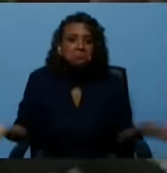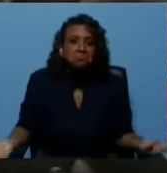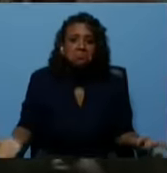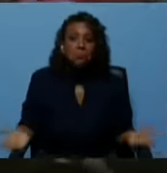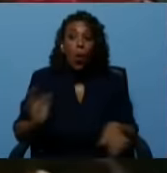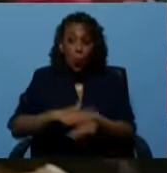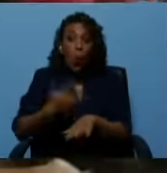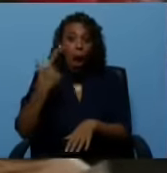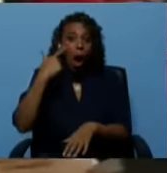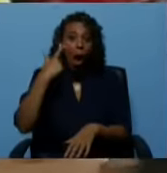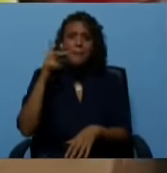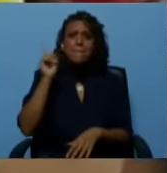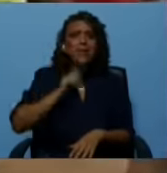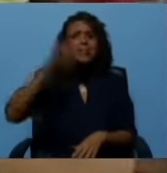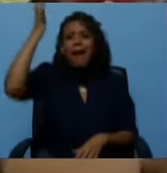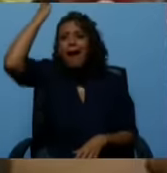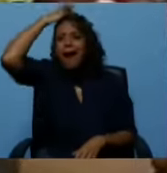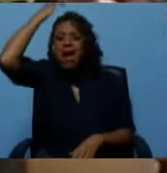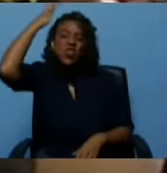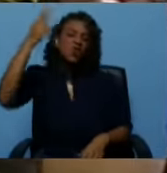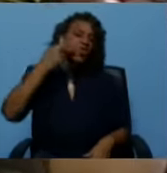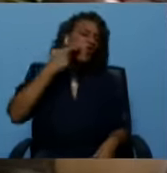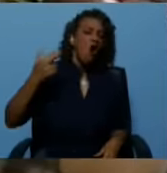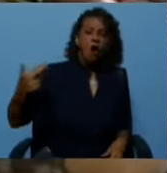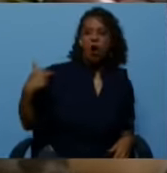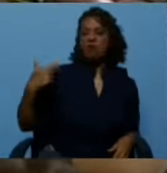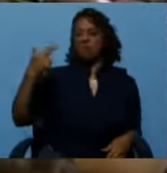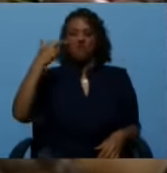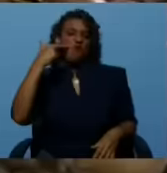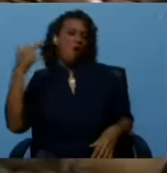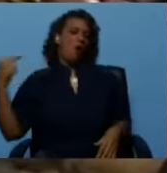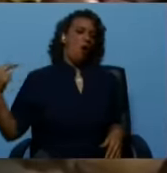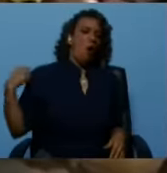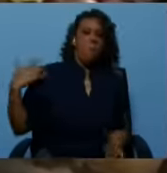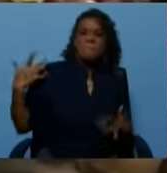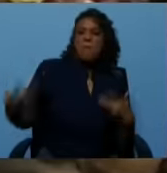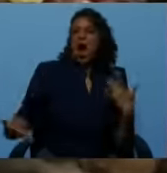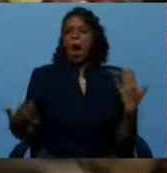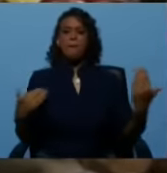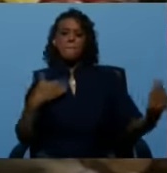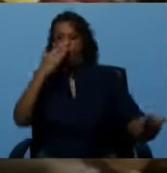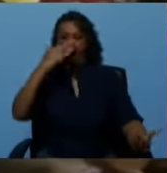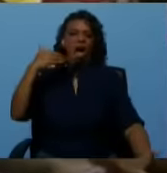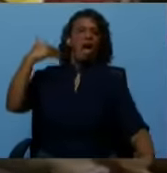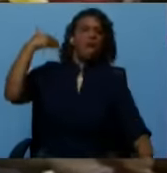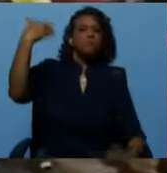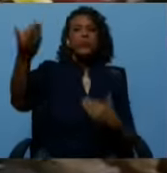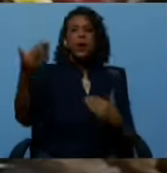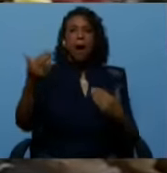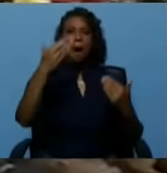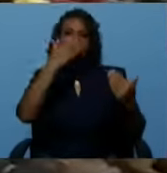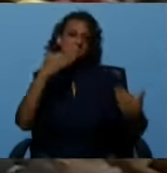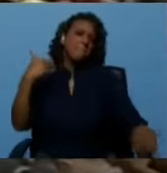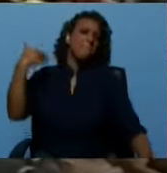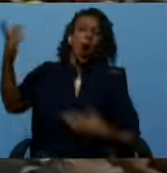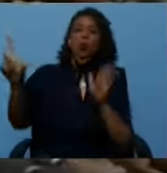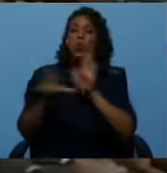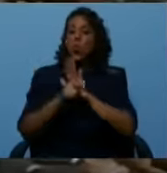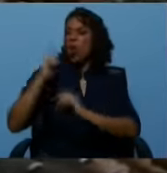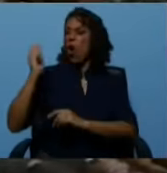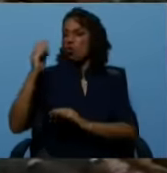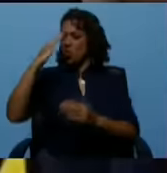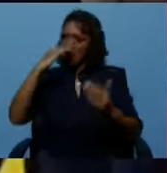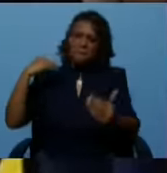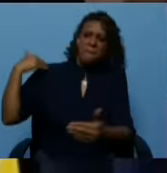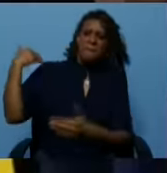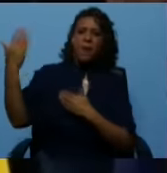Porque vive de la mentira, del ego. Porque se cree por encima de la ley y de la